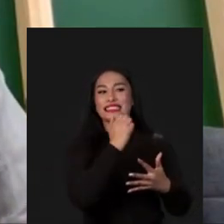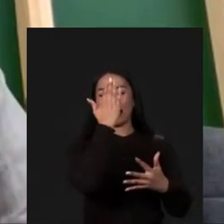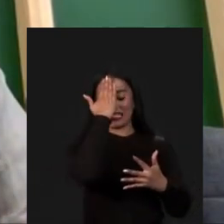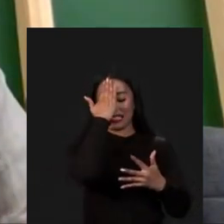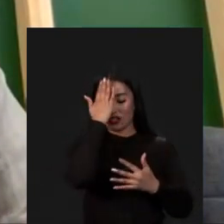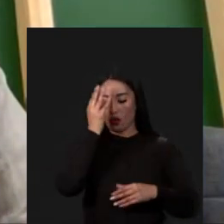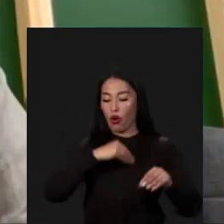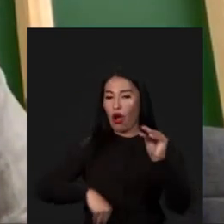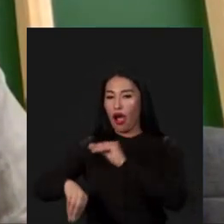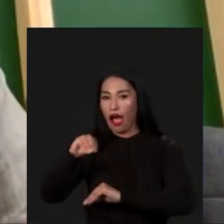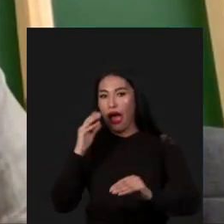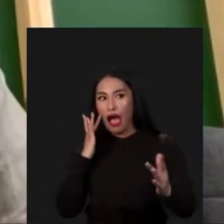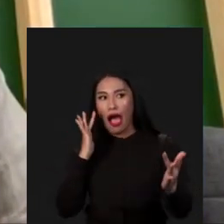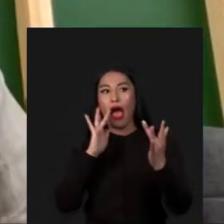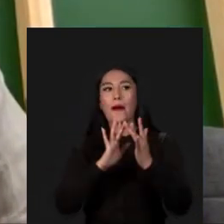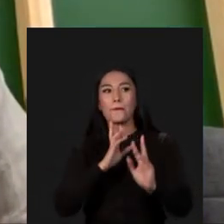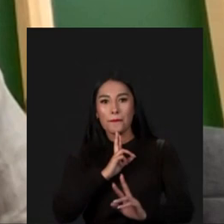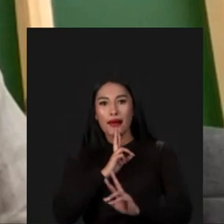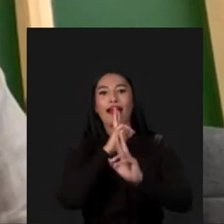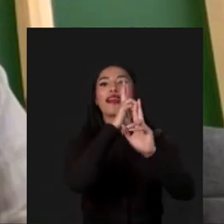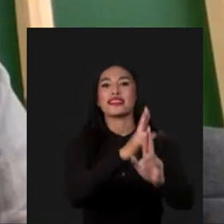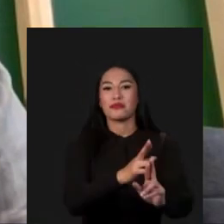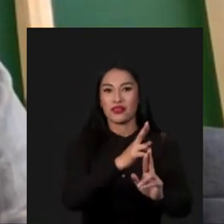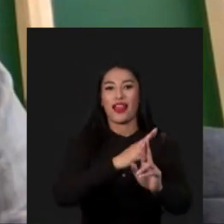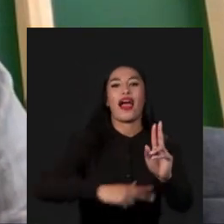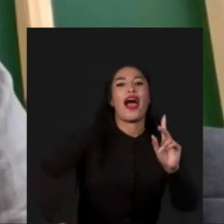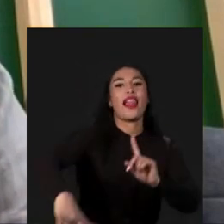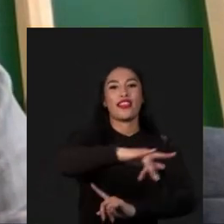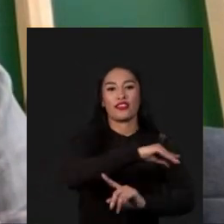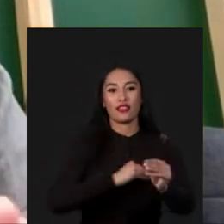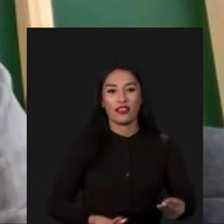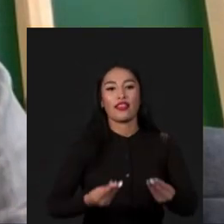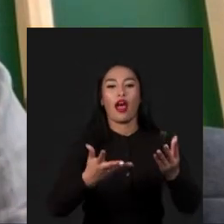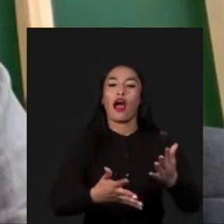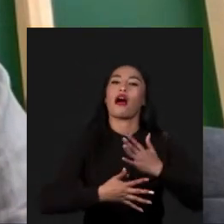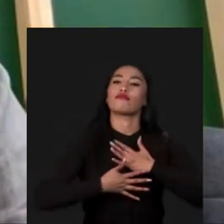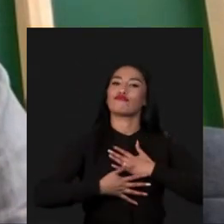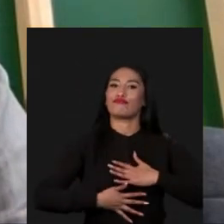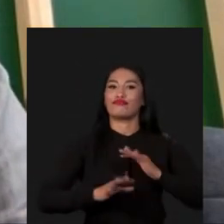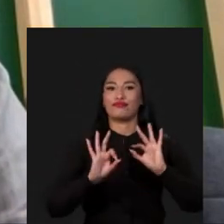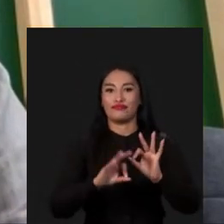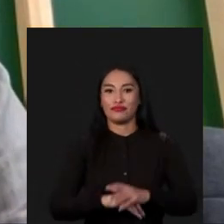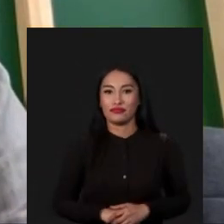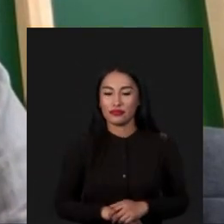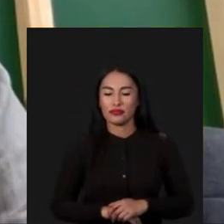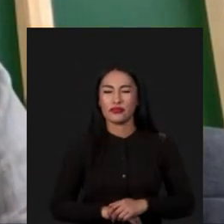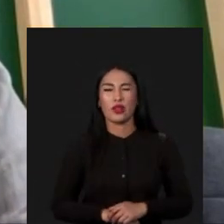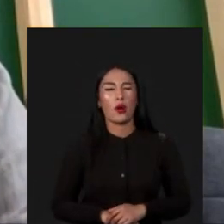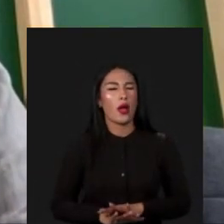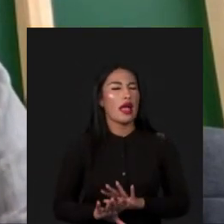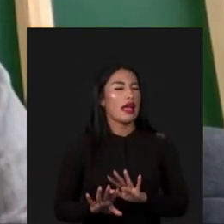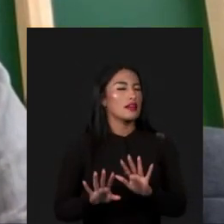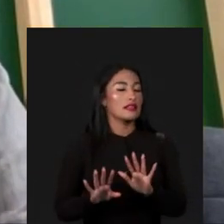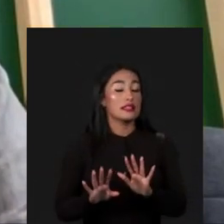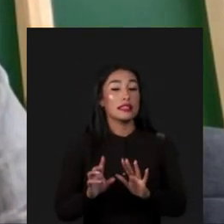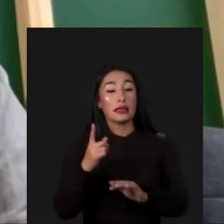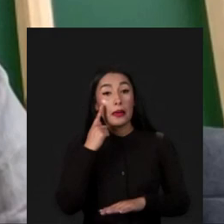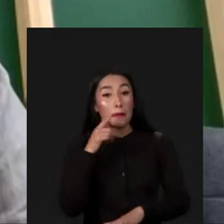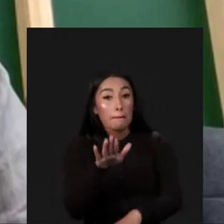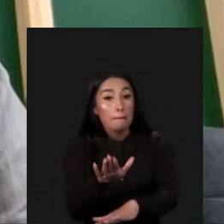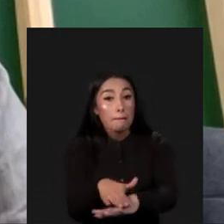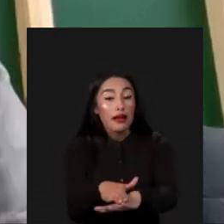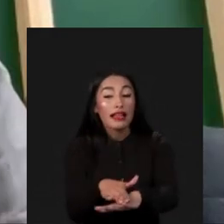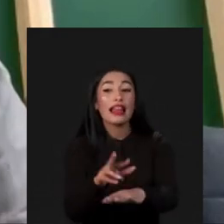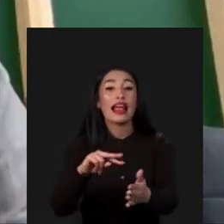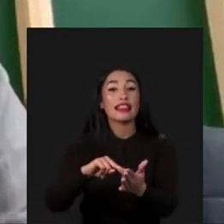colaborativa con este medio, con este entorno, ¿no? Por lo tanto, una herramienta clave obviamente es todas las tecnologías